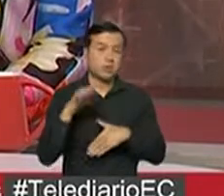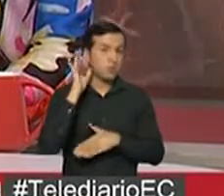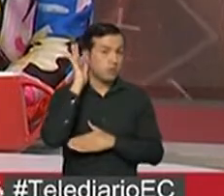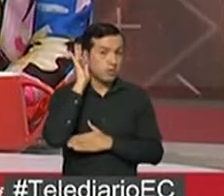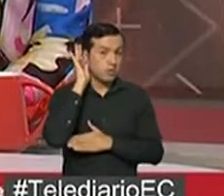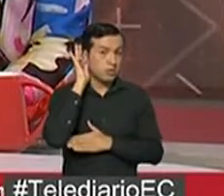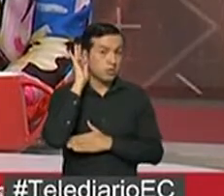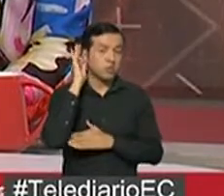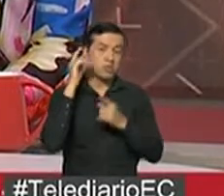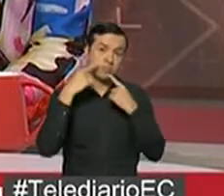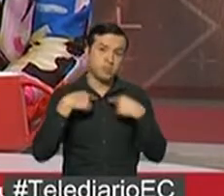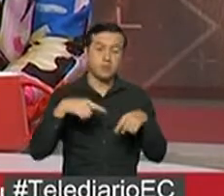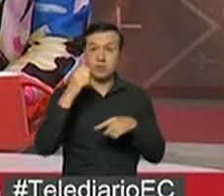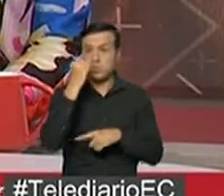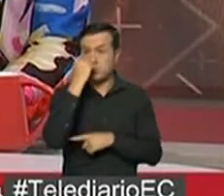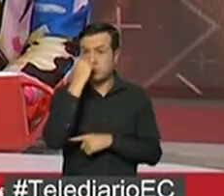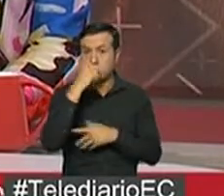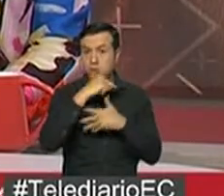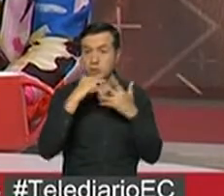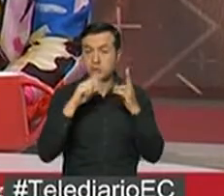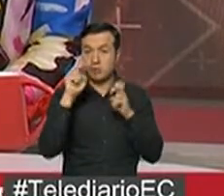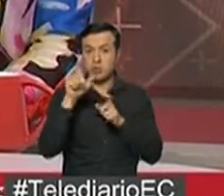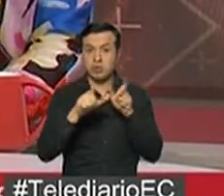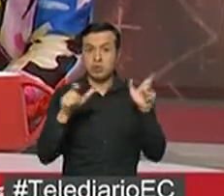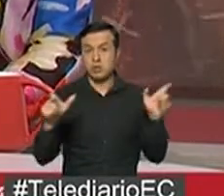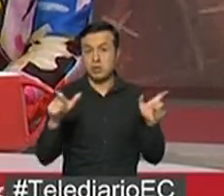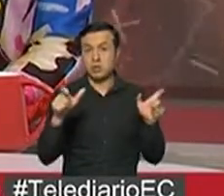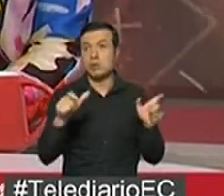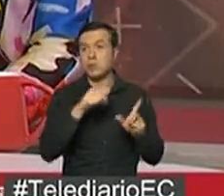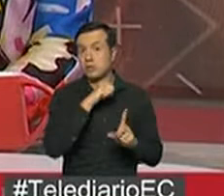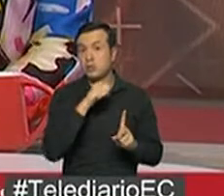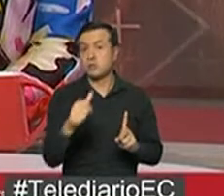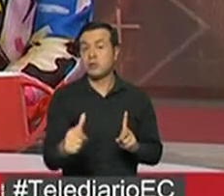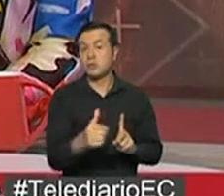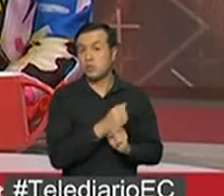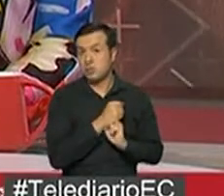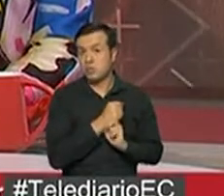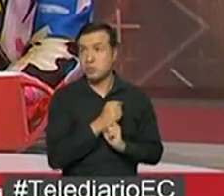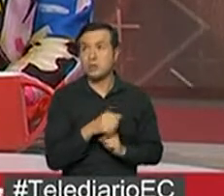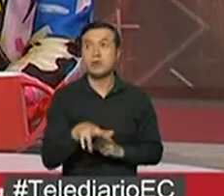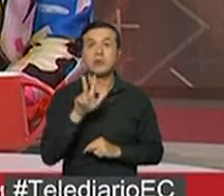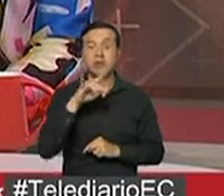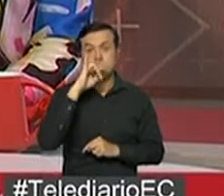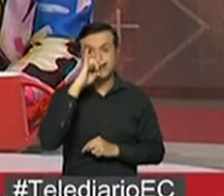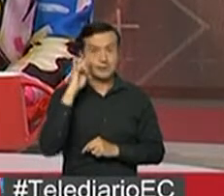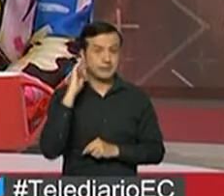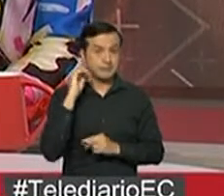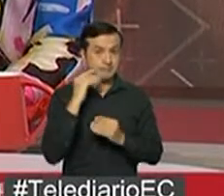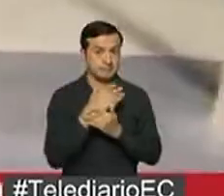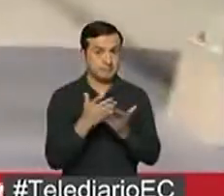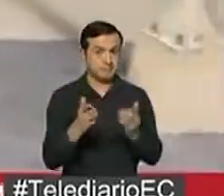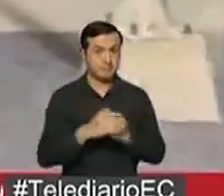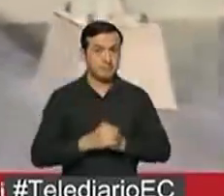con difusión roja y antecedentes por trata de personas en cuyo poder se encontraban tres niños